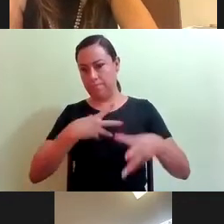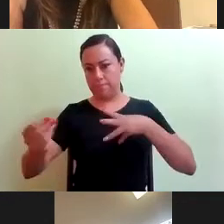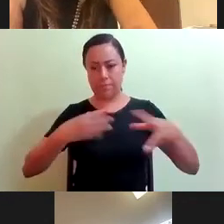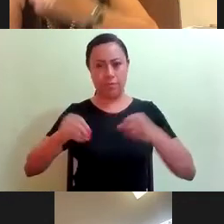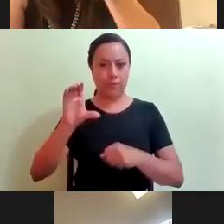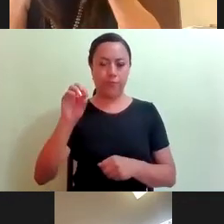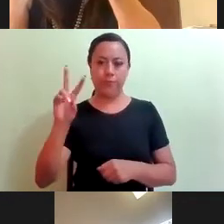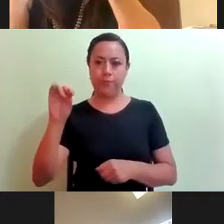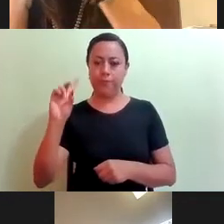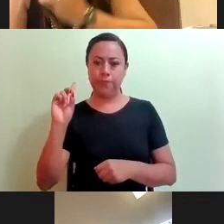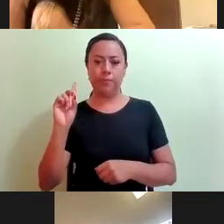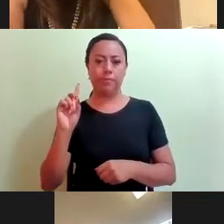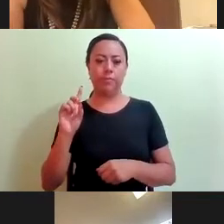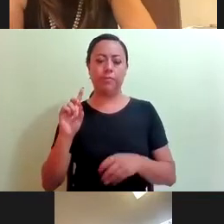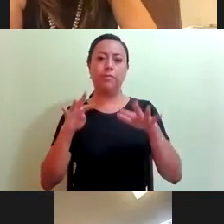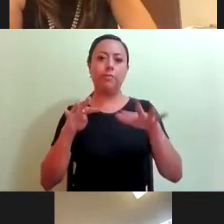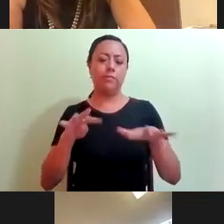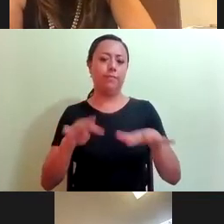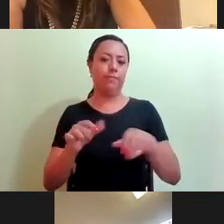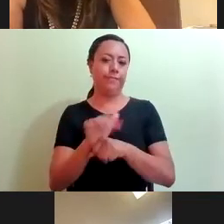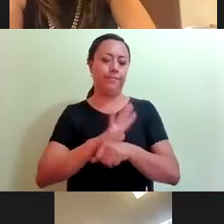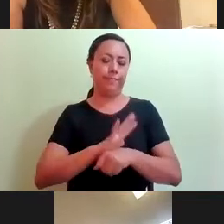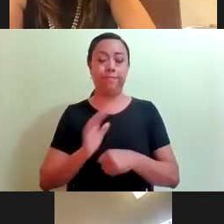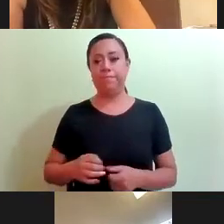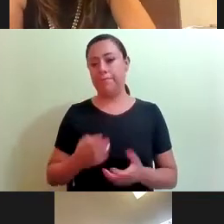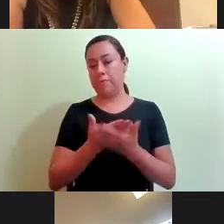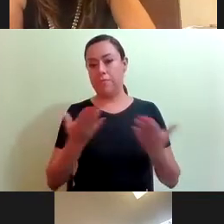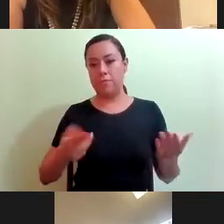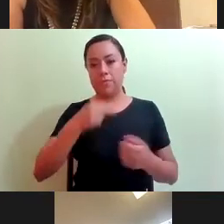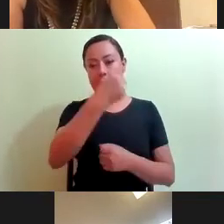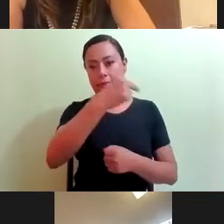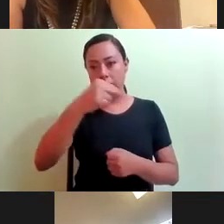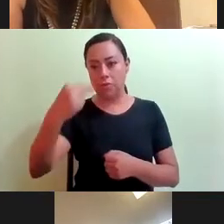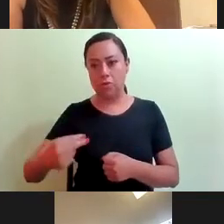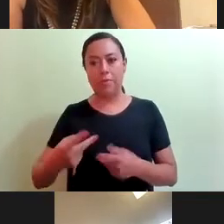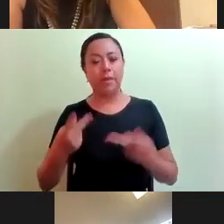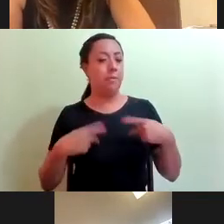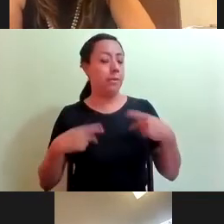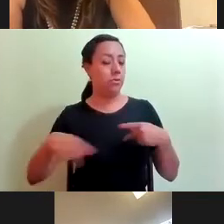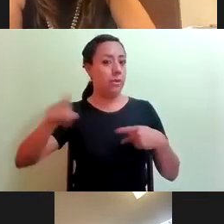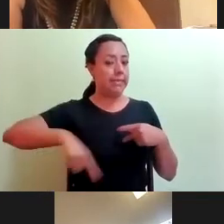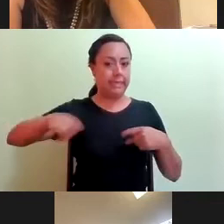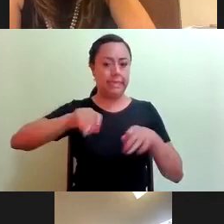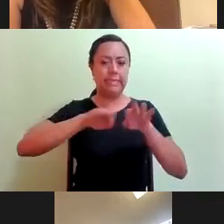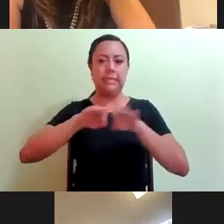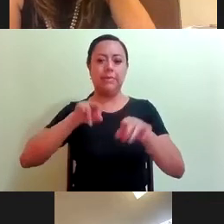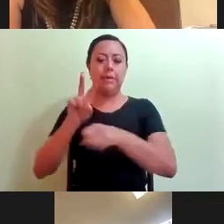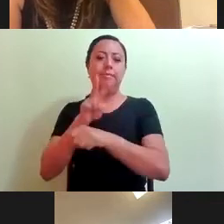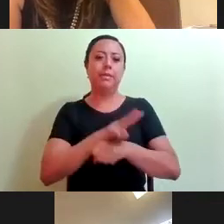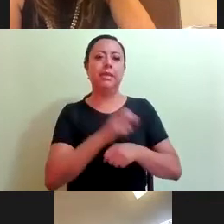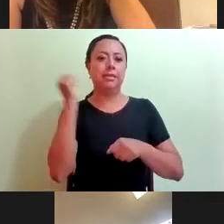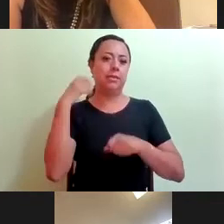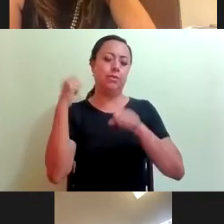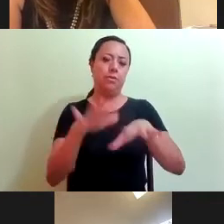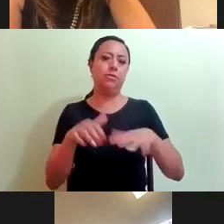que la información es específica sobre nombre de las personas, del personal de resguardo. Y entonces cuando cuando se plantea